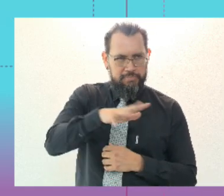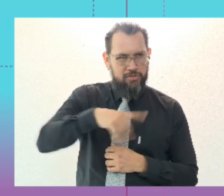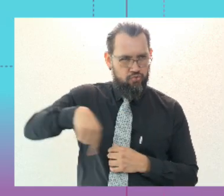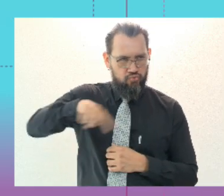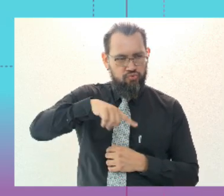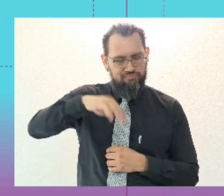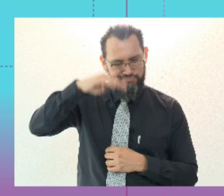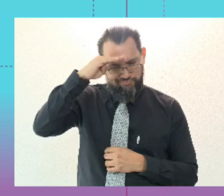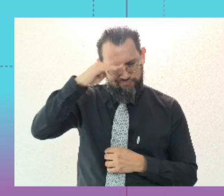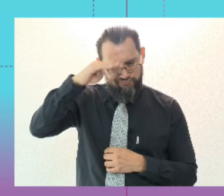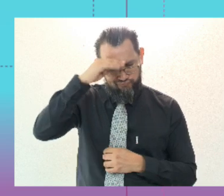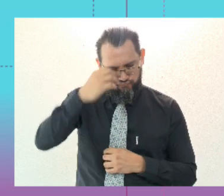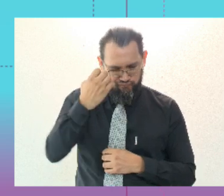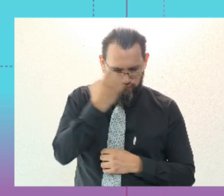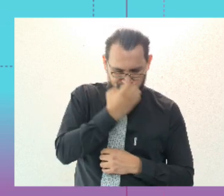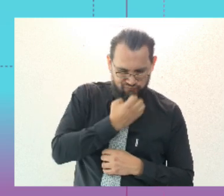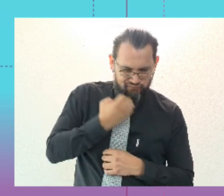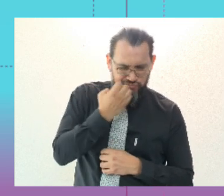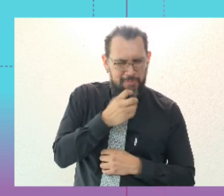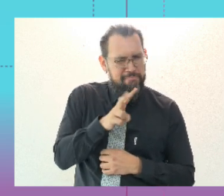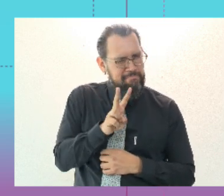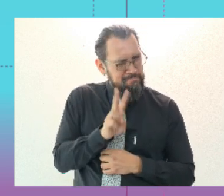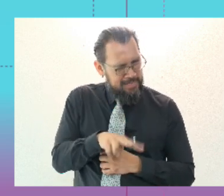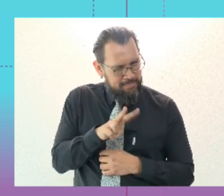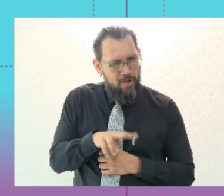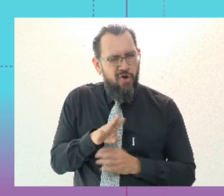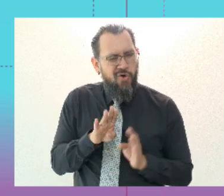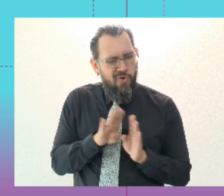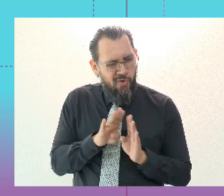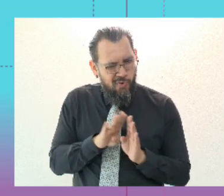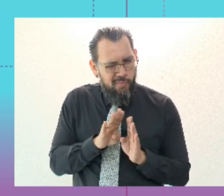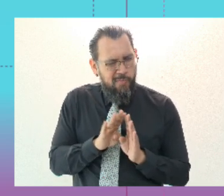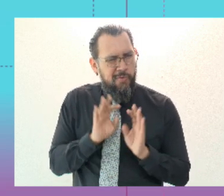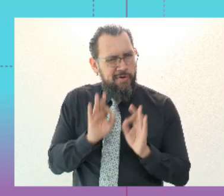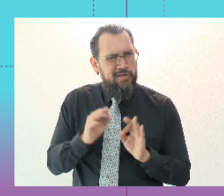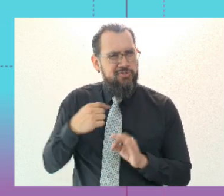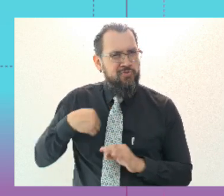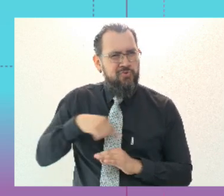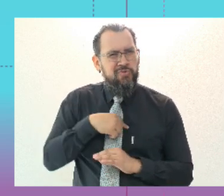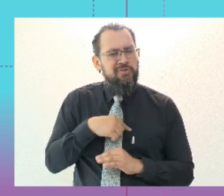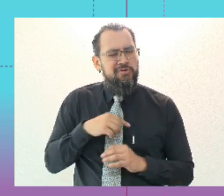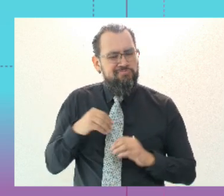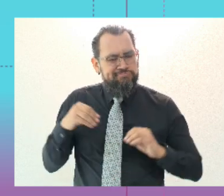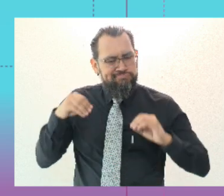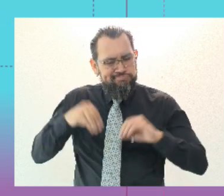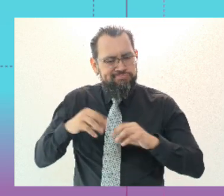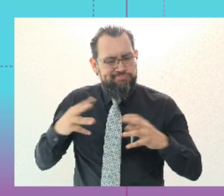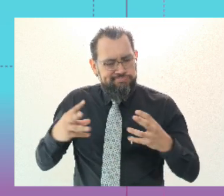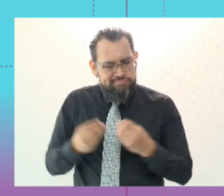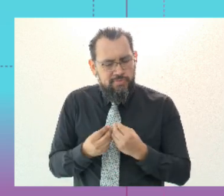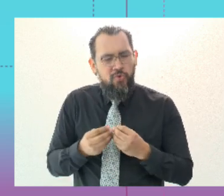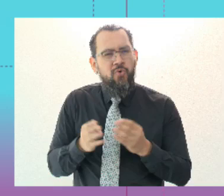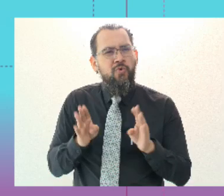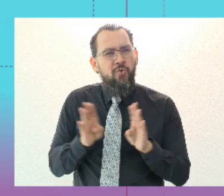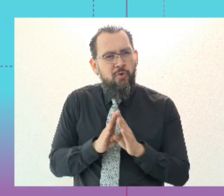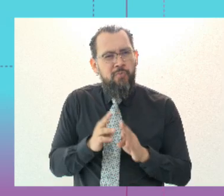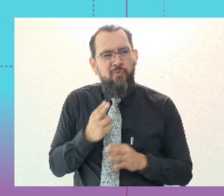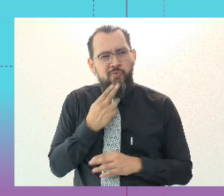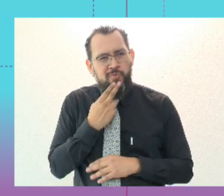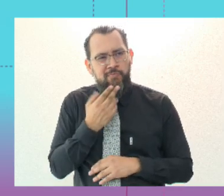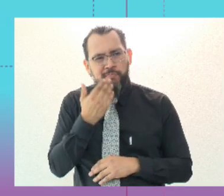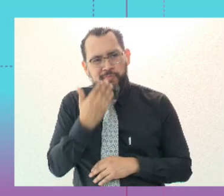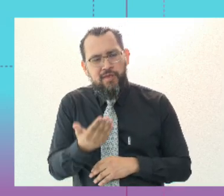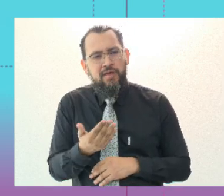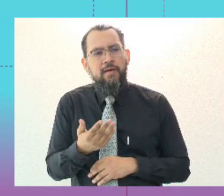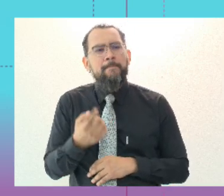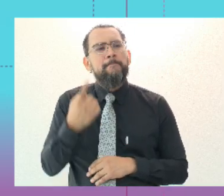analizar realmente cómo estamos integrando nuestros archivos, con qué utilidad los estamos viendo, para que